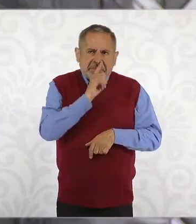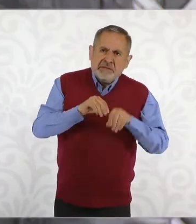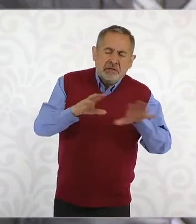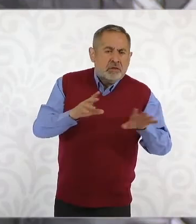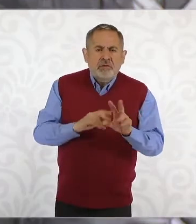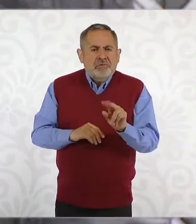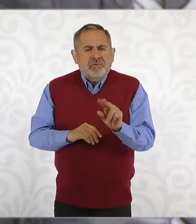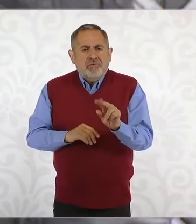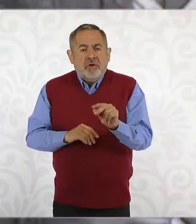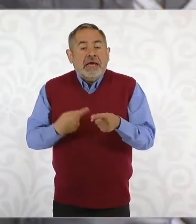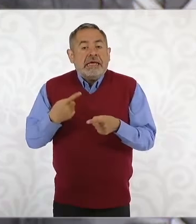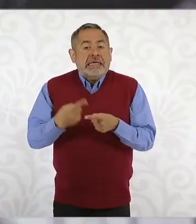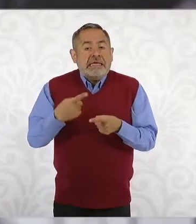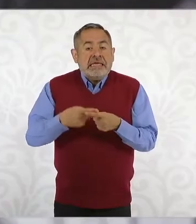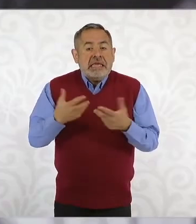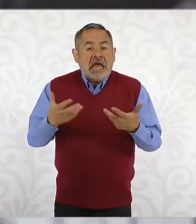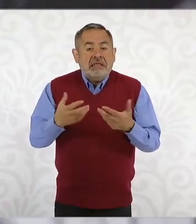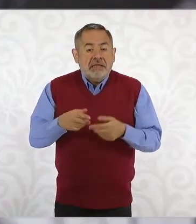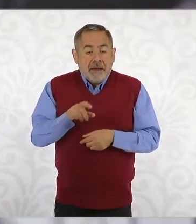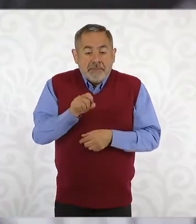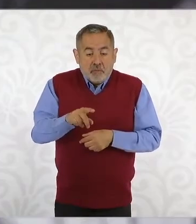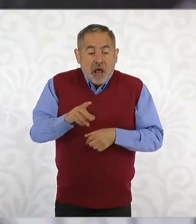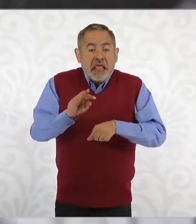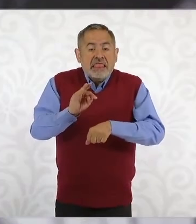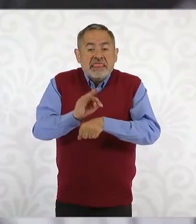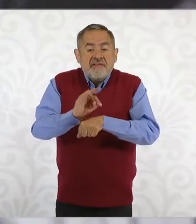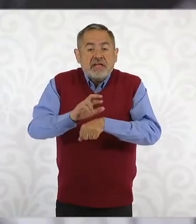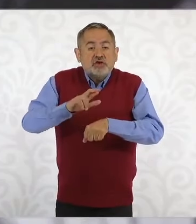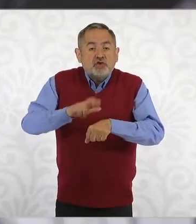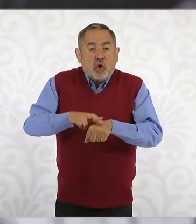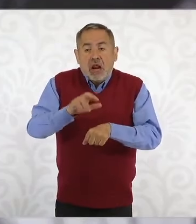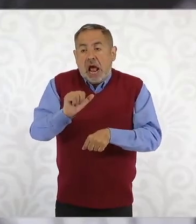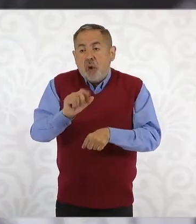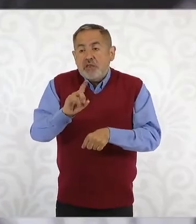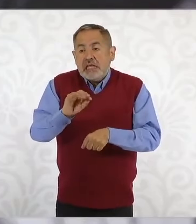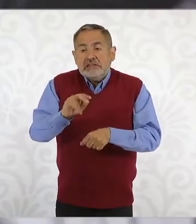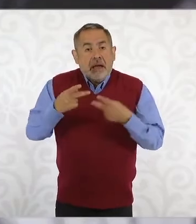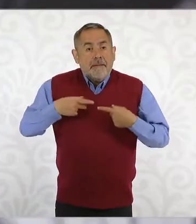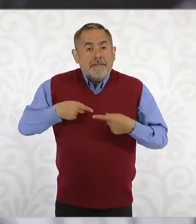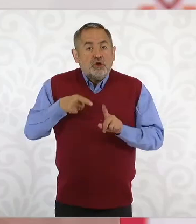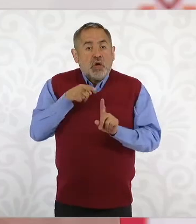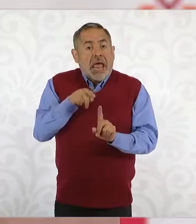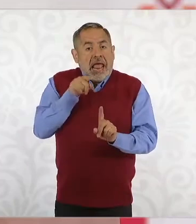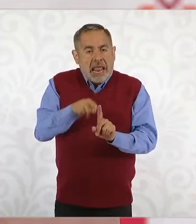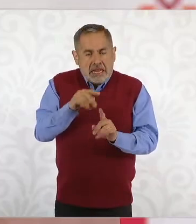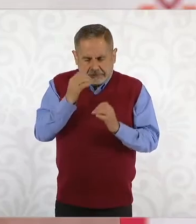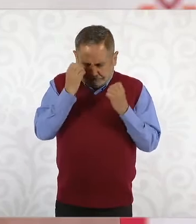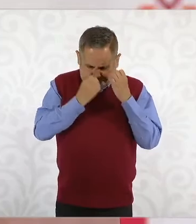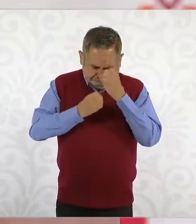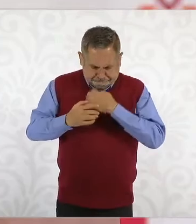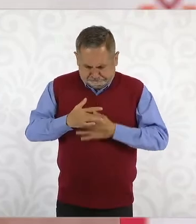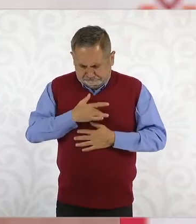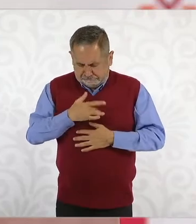hace esa valoración? El defensor o la defensora de audiencias. Es la persona que va a valorar